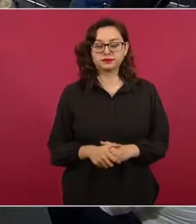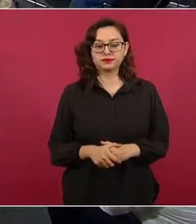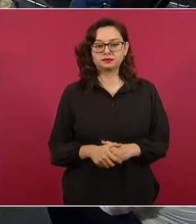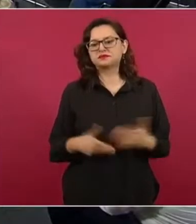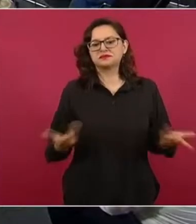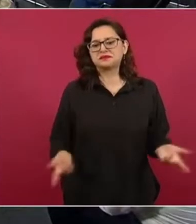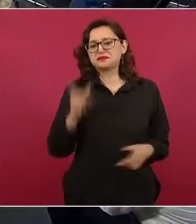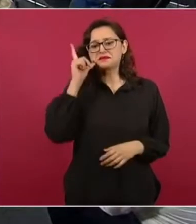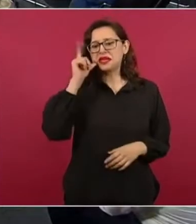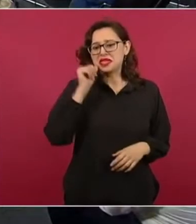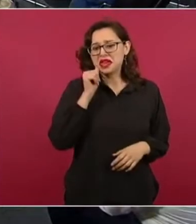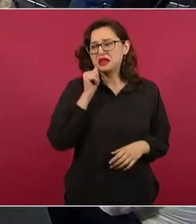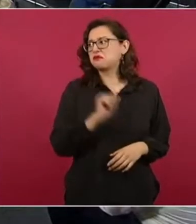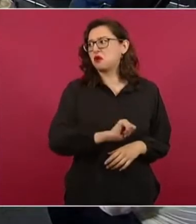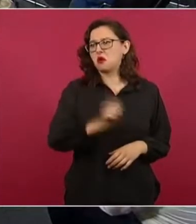va a salir otra cosa,